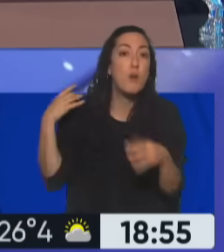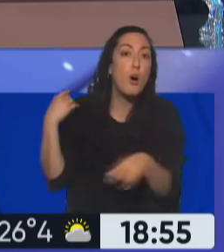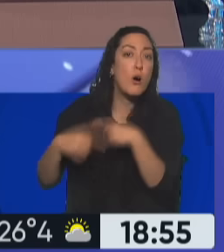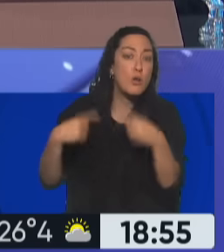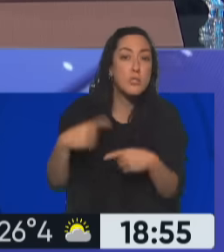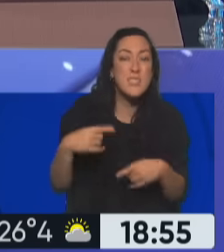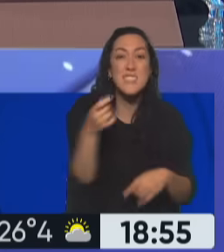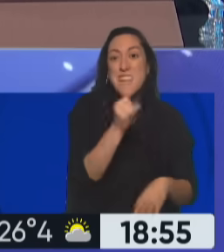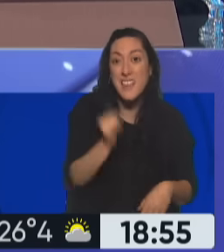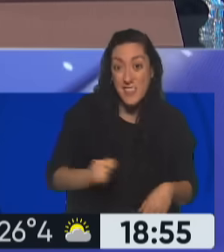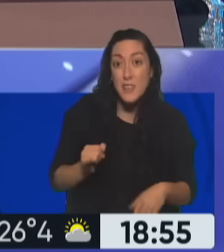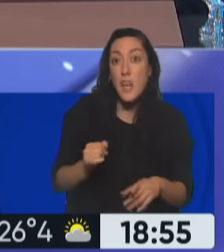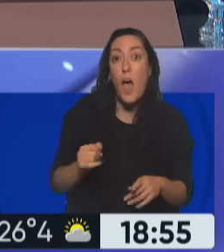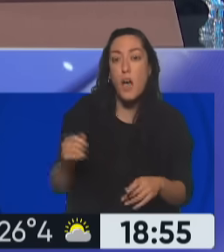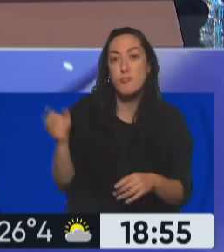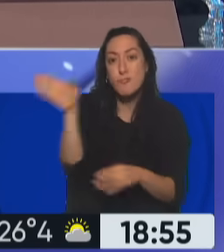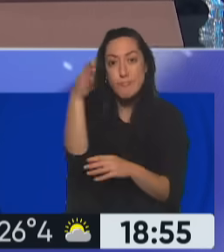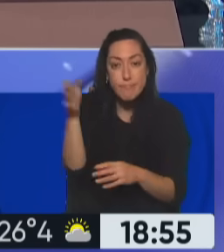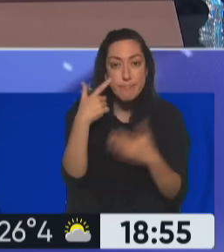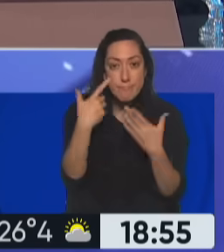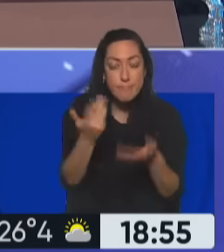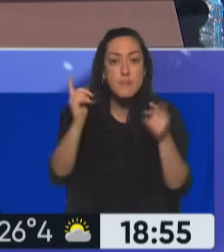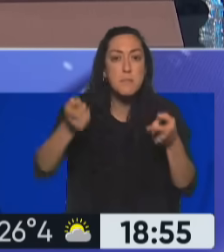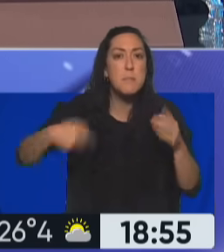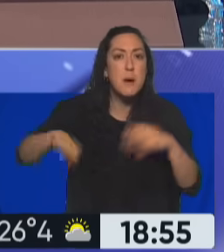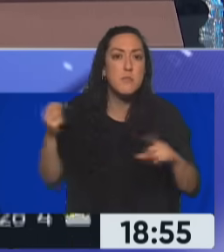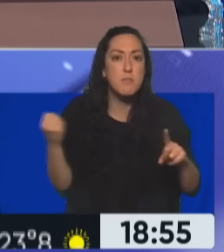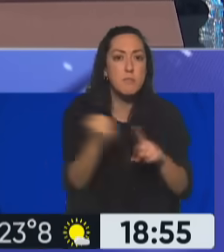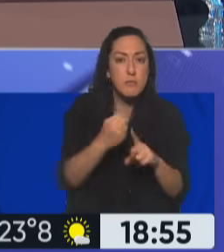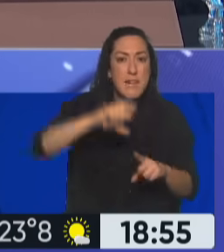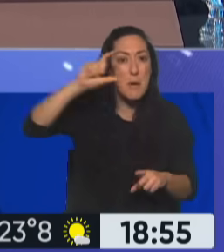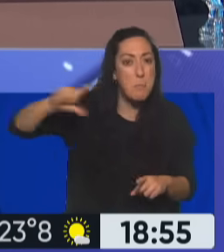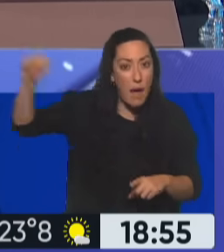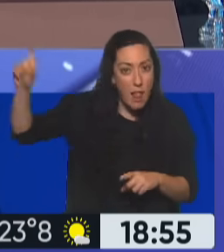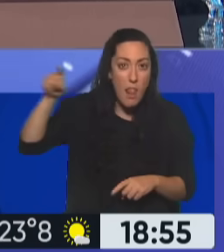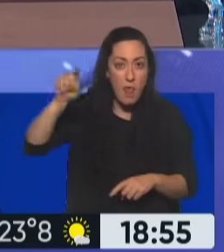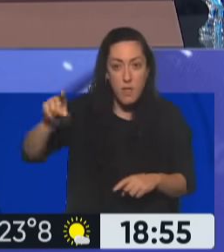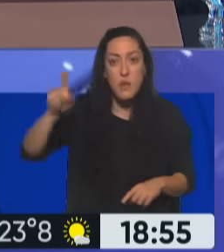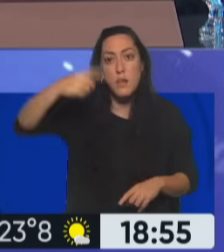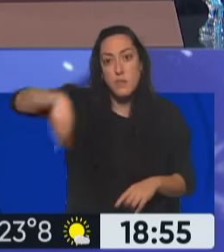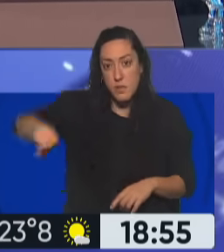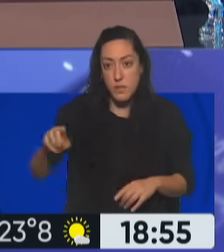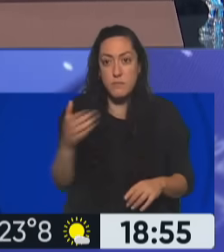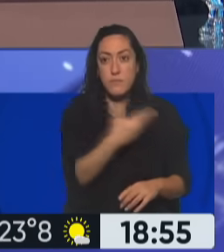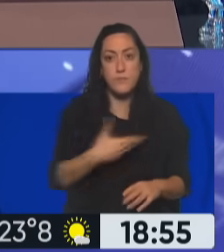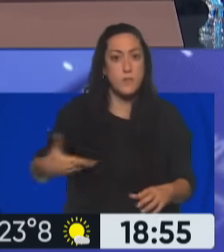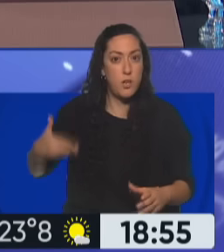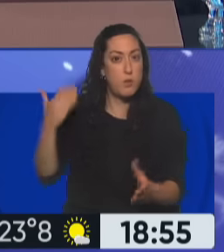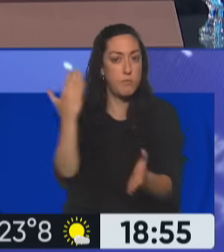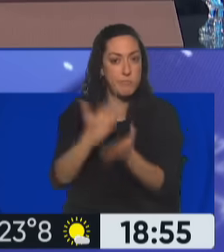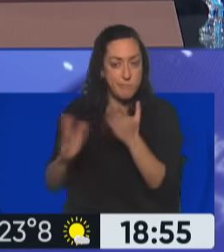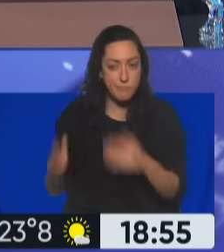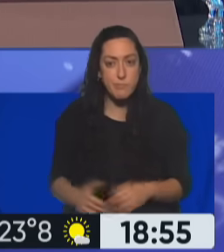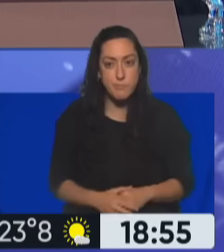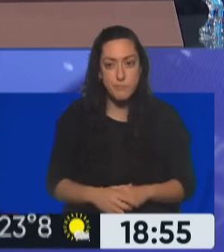los países que quizás más repercusión mediática tuvo fue el caso de Nepal, porque en Nepal, que terminan, de hecho, con el gobierno, con el premier que